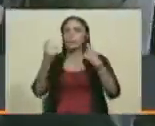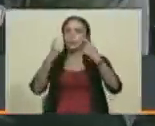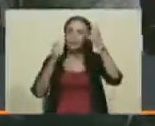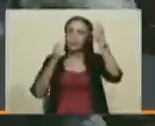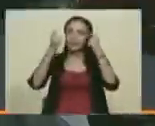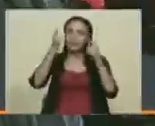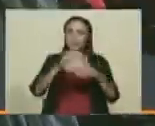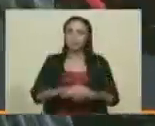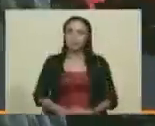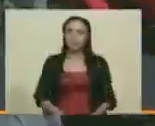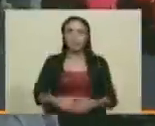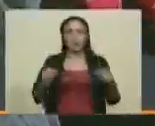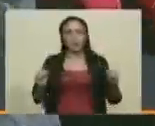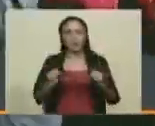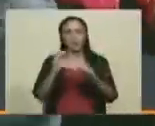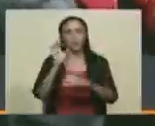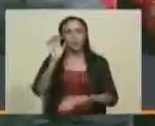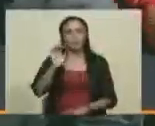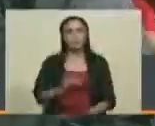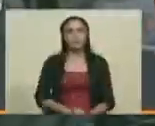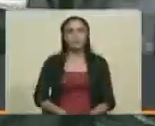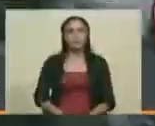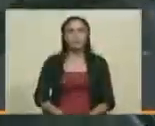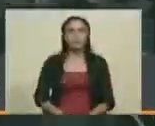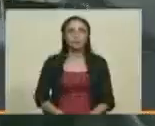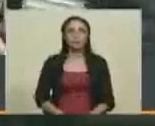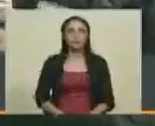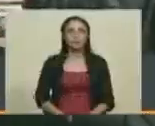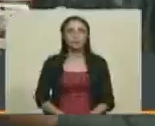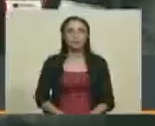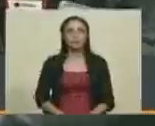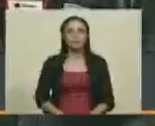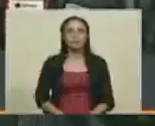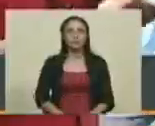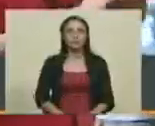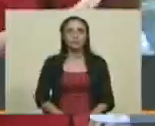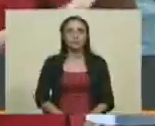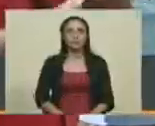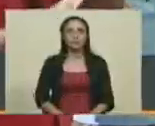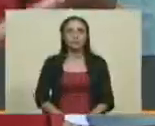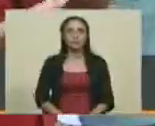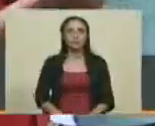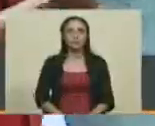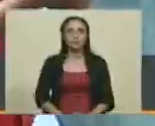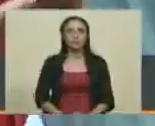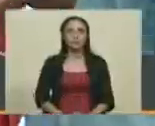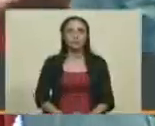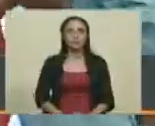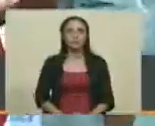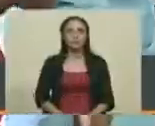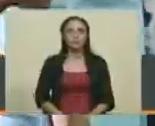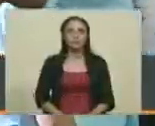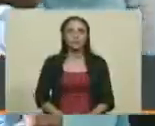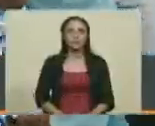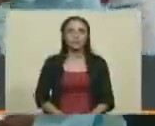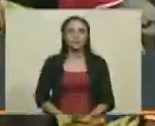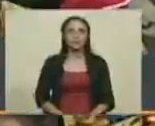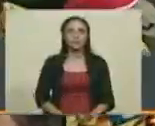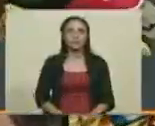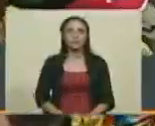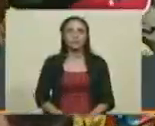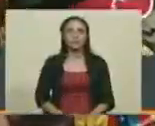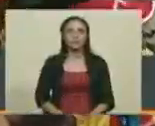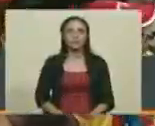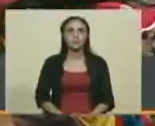Y es esa, que viva la patria y que viva la clase obrera. Muchas gracias, presidente, por acompañarnos el día de hoy. Gracias. Que viva. Muchas